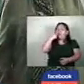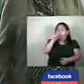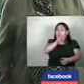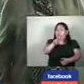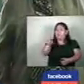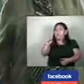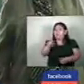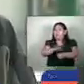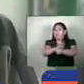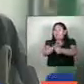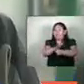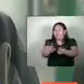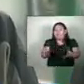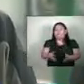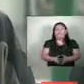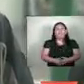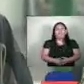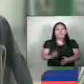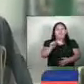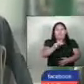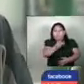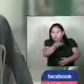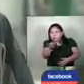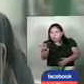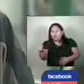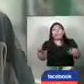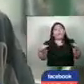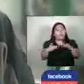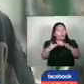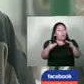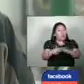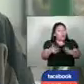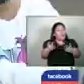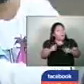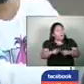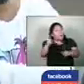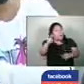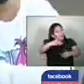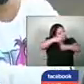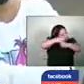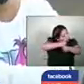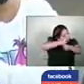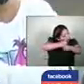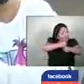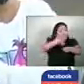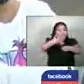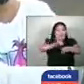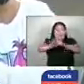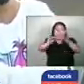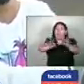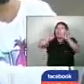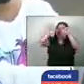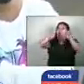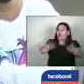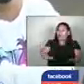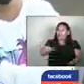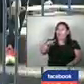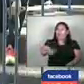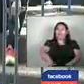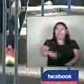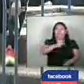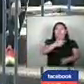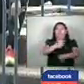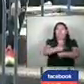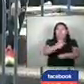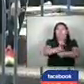positivos a COVID-19. De esta cuenta se señala también de que aún no se tienen estudios o que oficialicen que Omicron esté presente